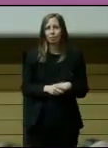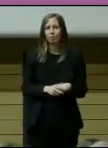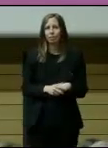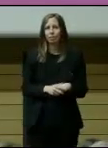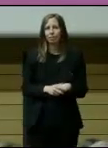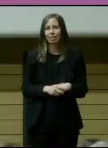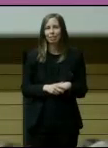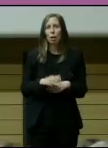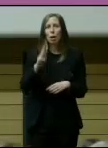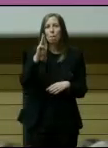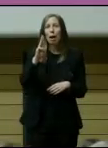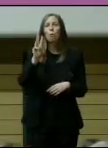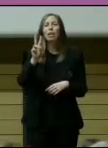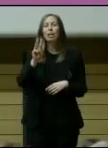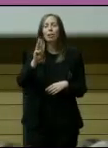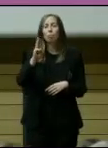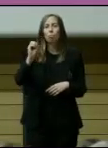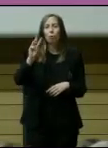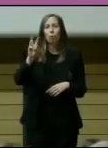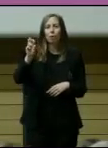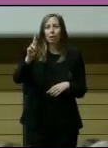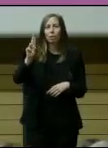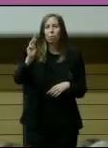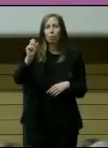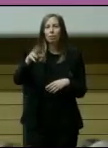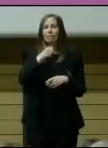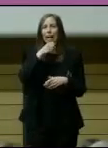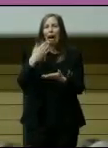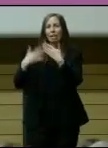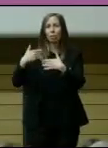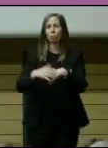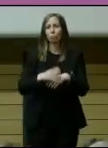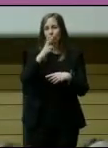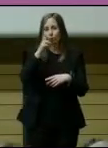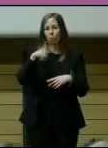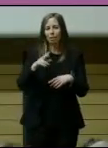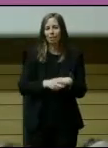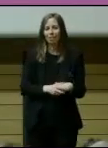PowerPoint antigua. Claro, ahora... No, claro, aquí es lo que...